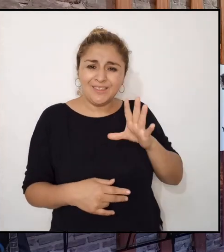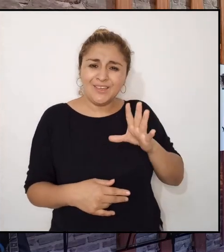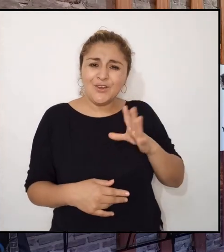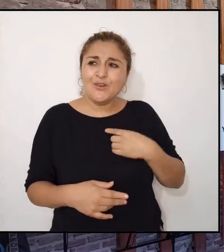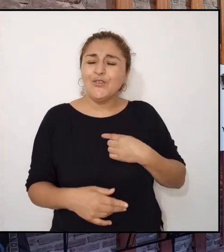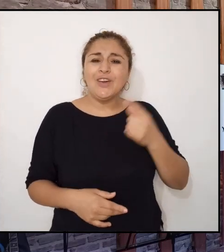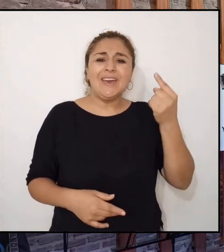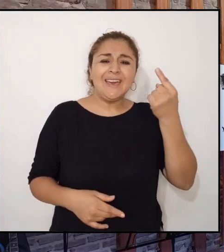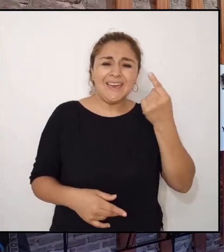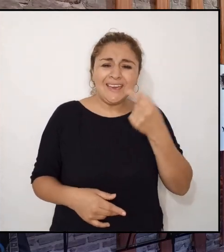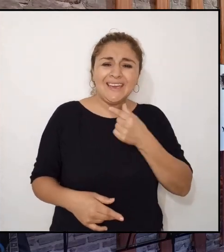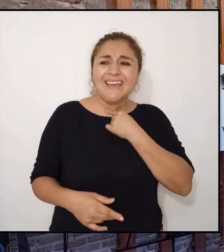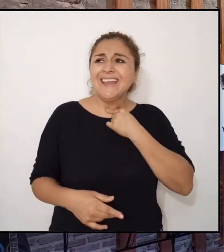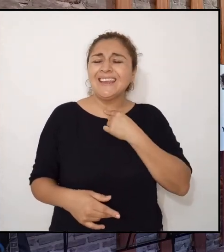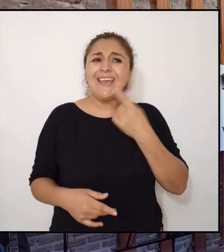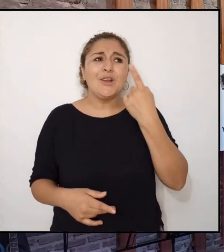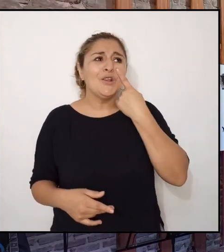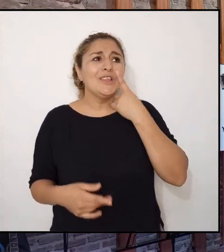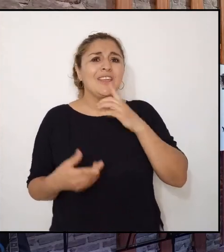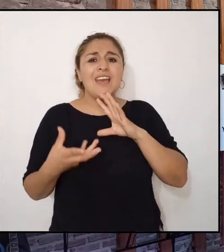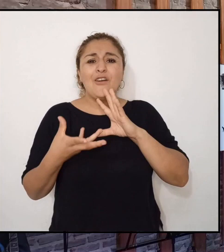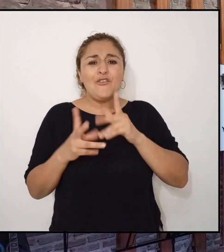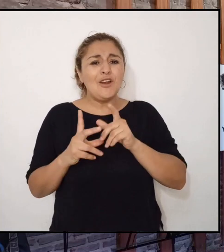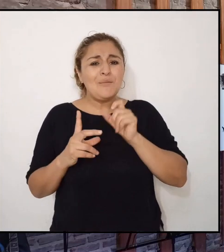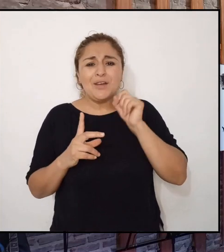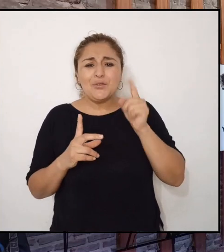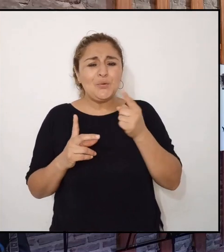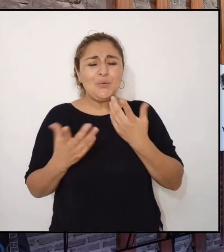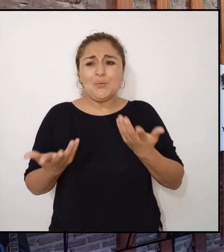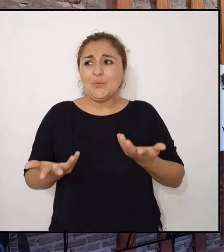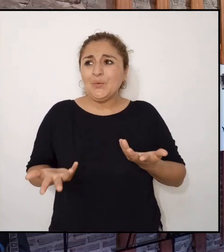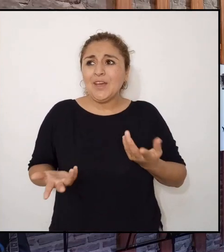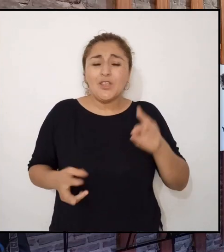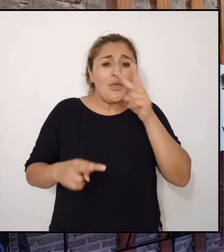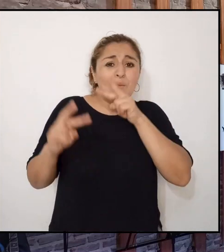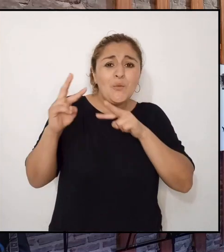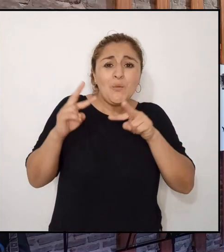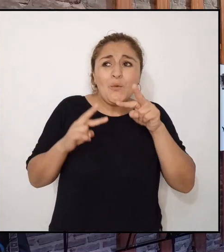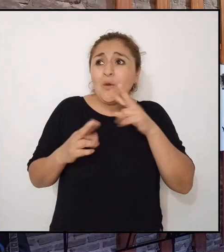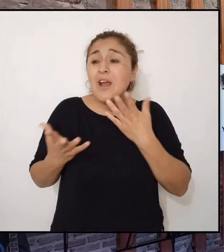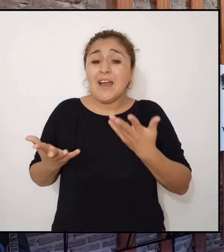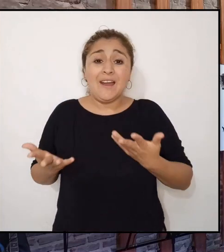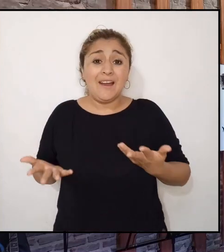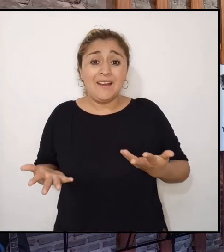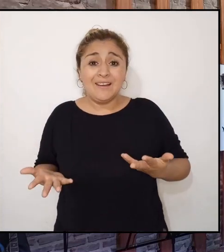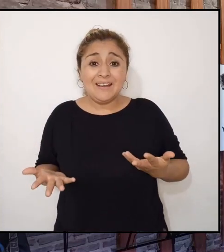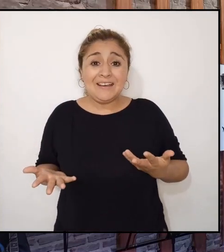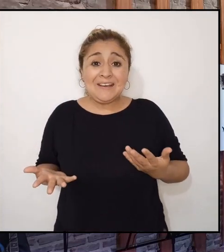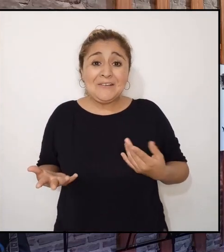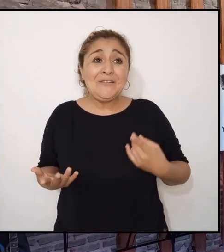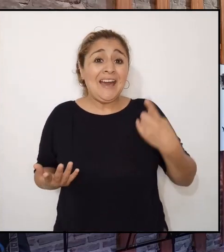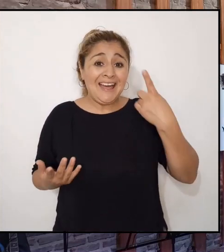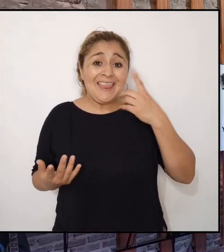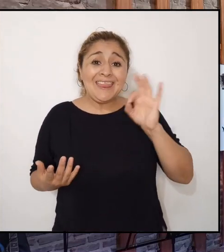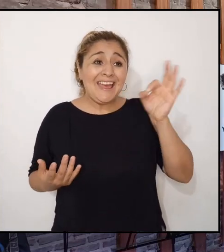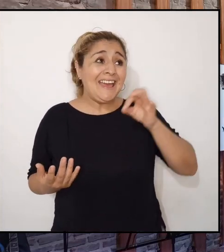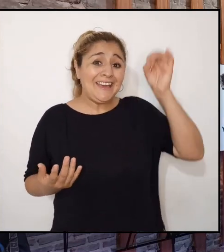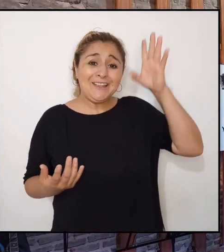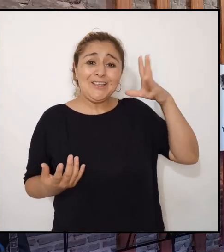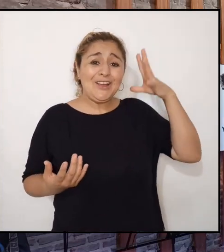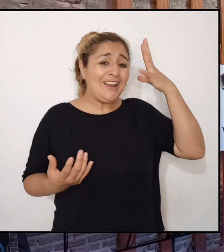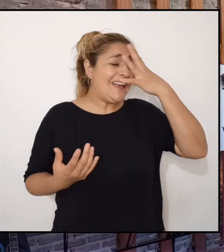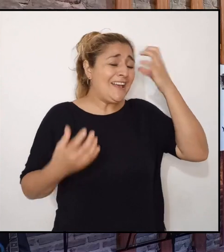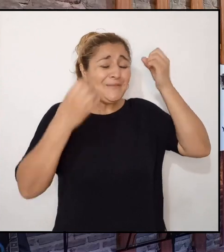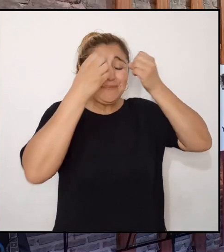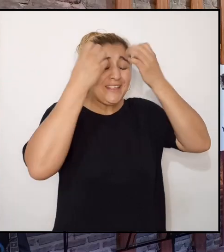diferente. Y me decían, ah, no, porque el Señor es maravilloso. Sí, seguramente es maravilloso, pero yo quiero tener esa experiencia,